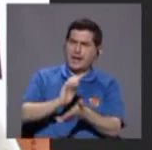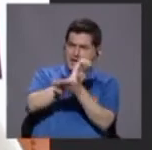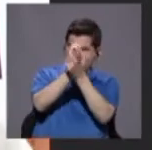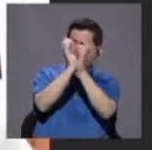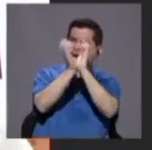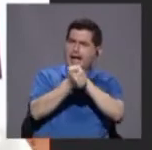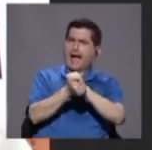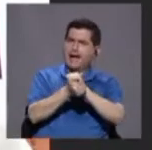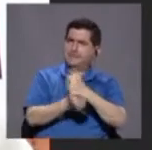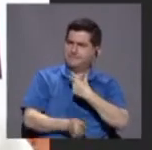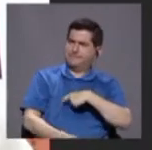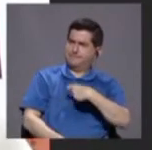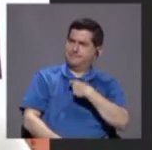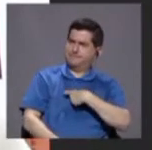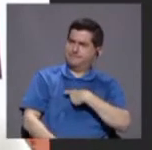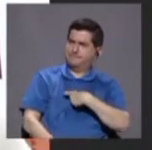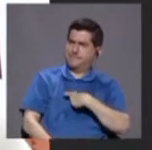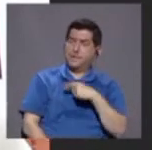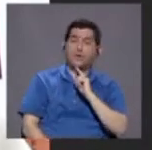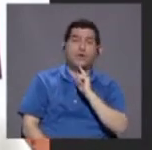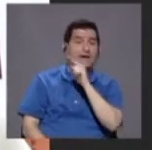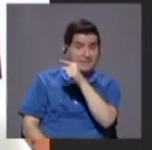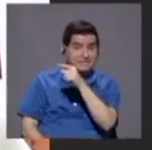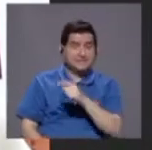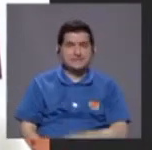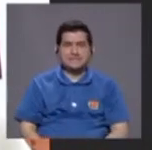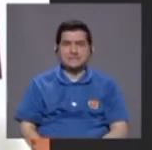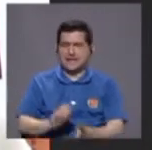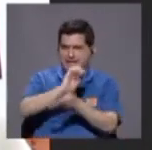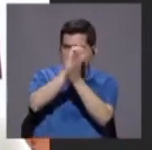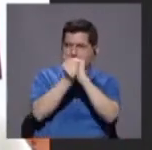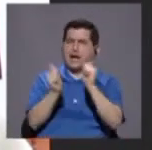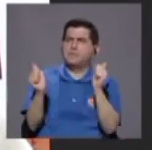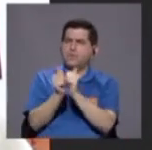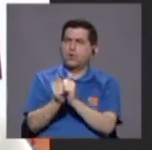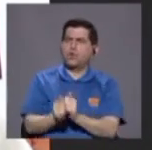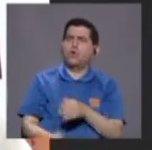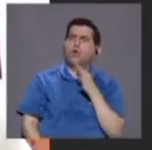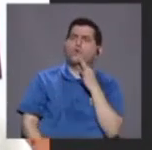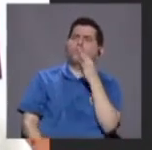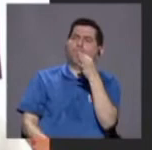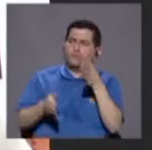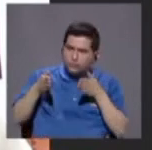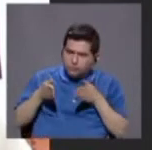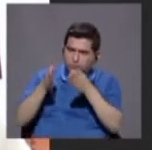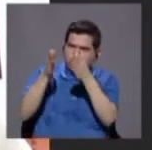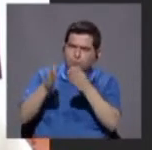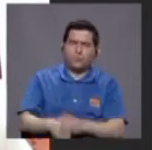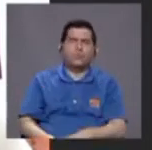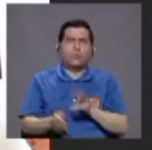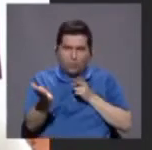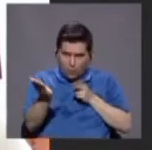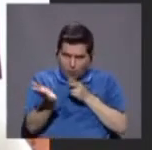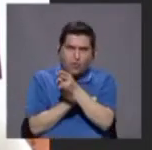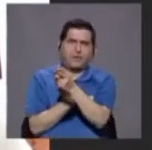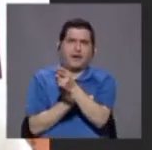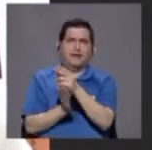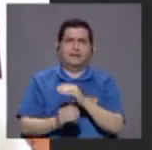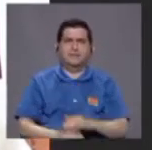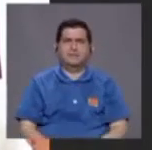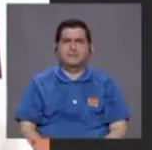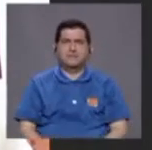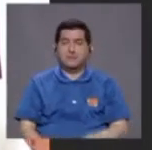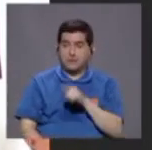cambio, como él le llamaba, un cambio con rumbo, un cambio honesto, y en donde